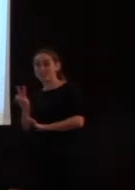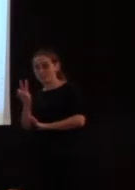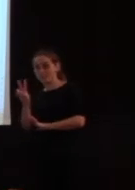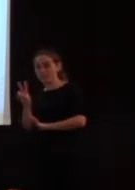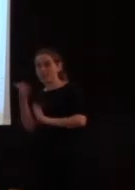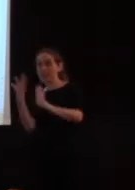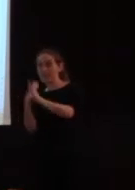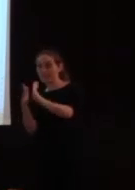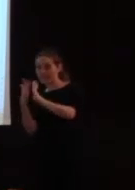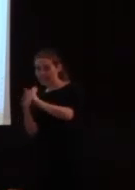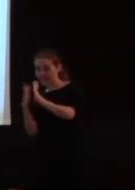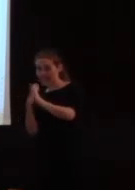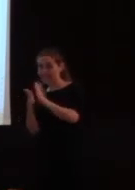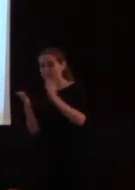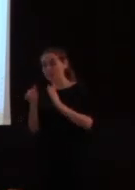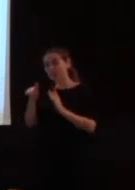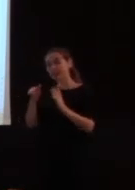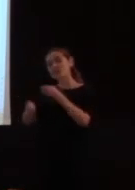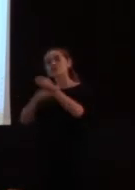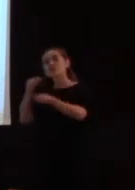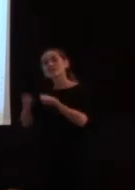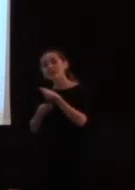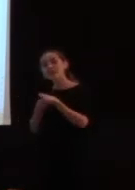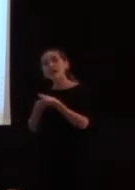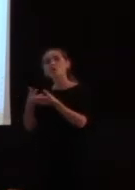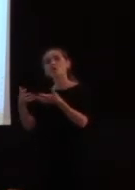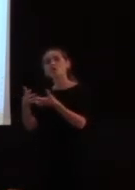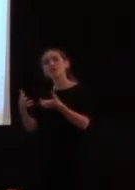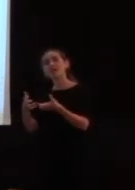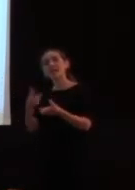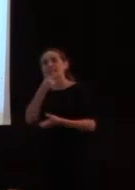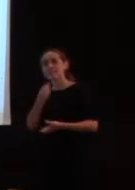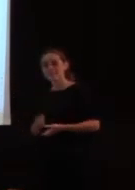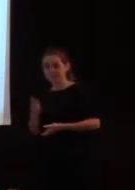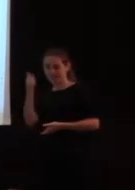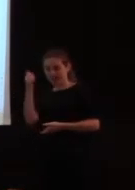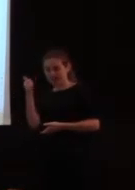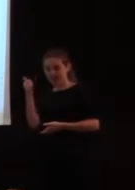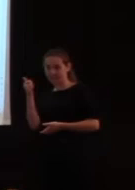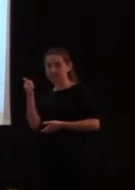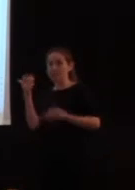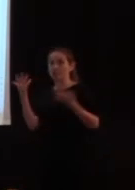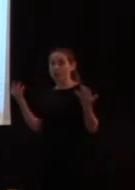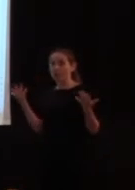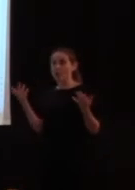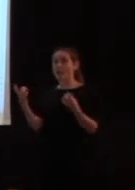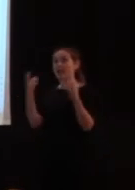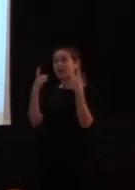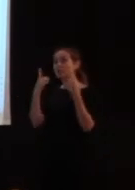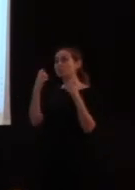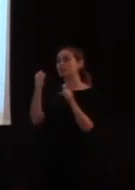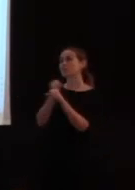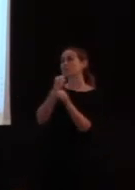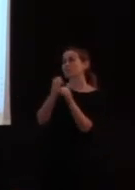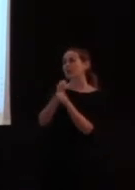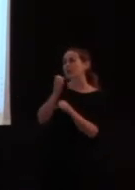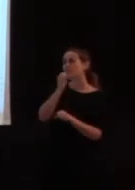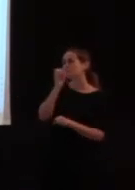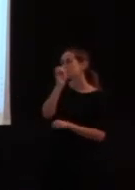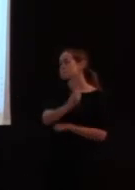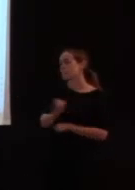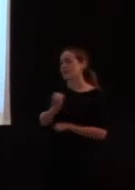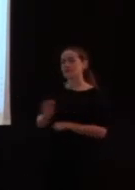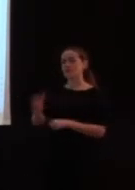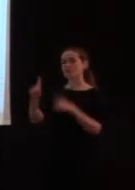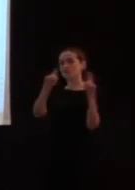nivel, mucho más sencillo. Pero evidentemente el alumno que había hecho un trabajo que espectacular, fotografías